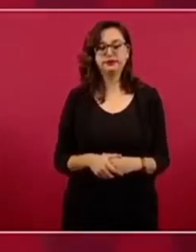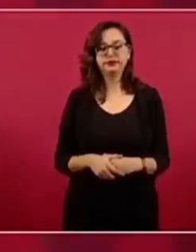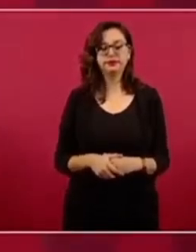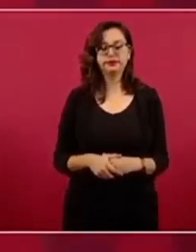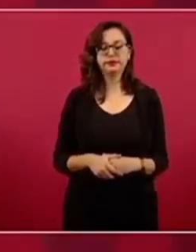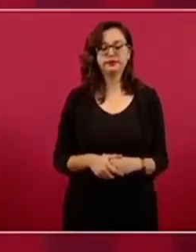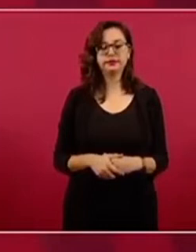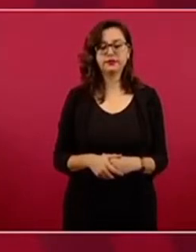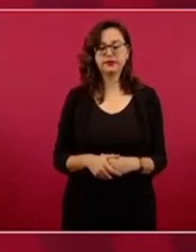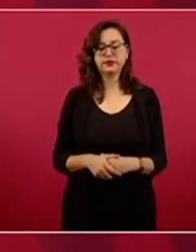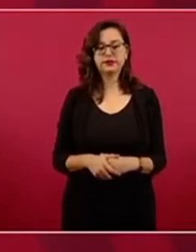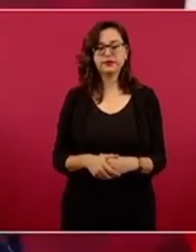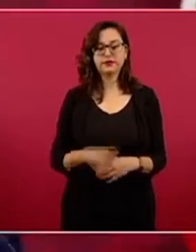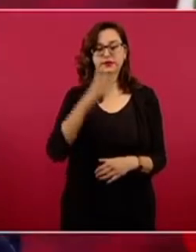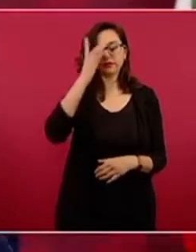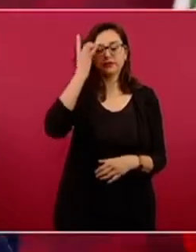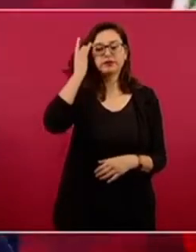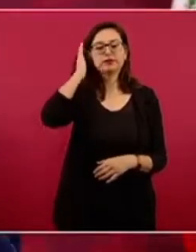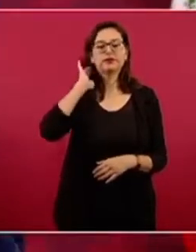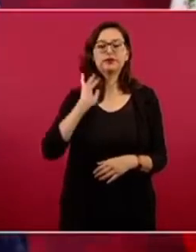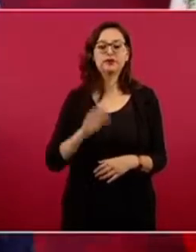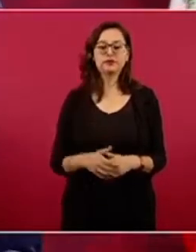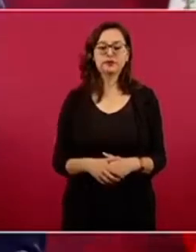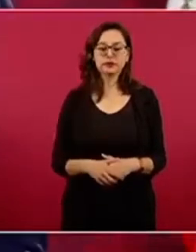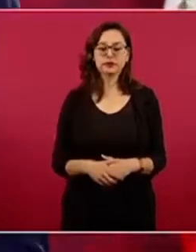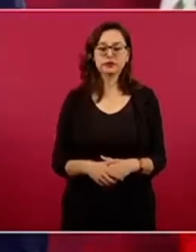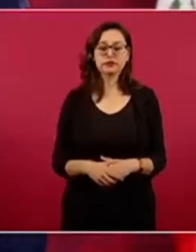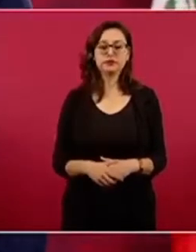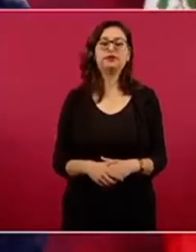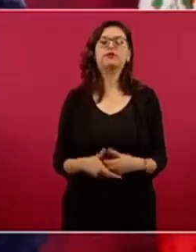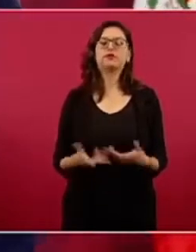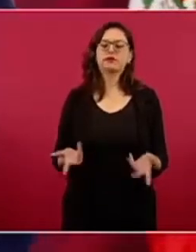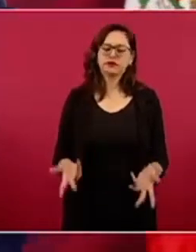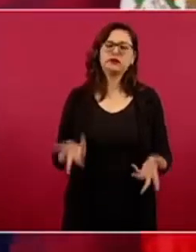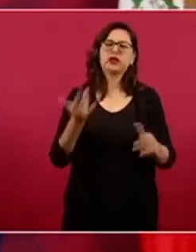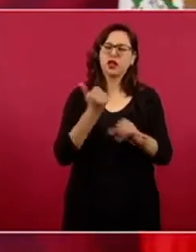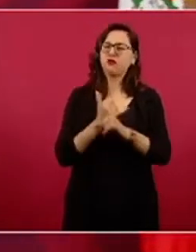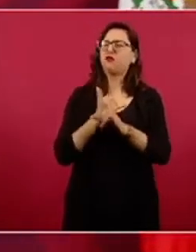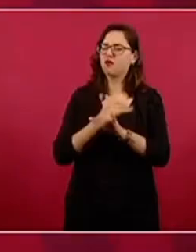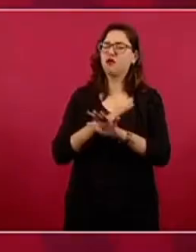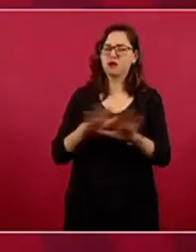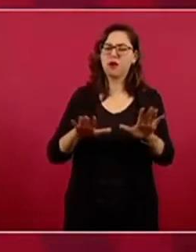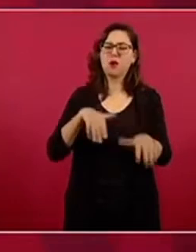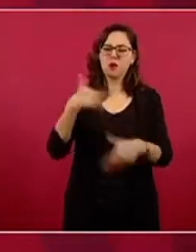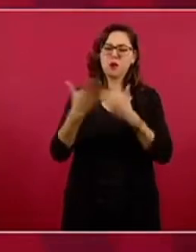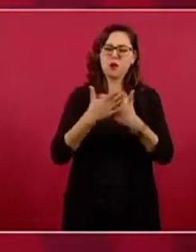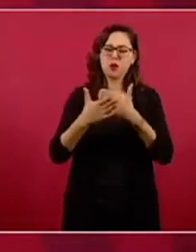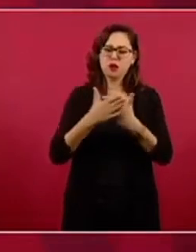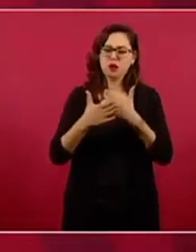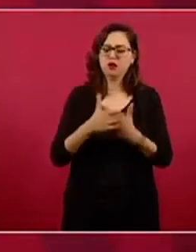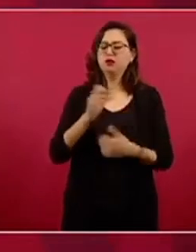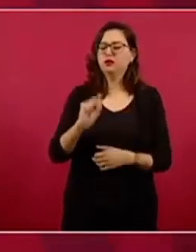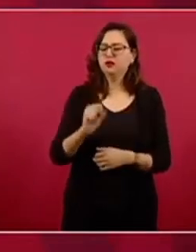administración pública del Estado. El informe lo va a dar la Secretaría de